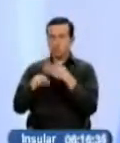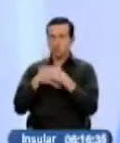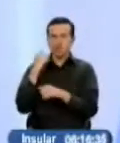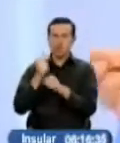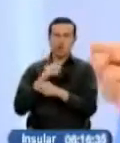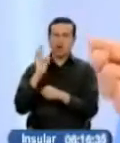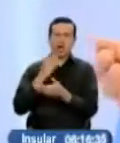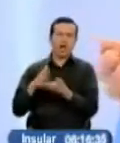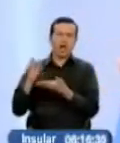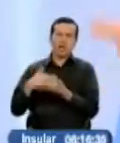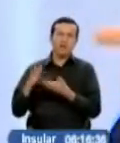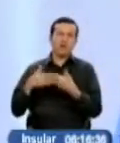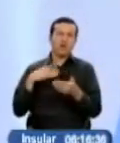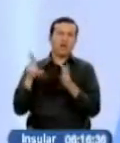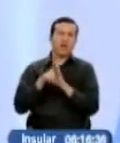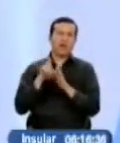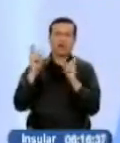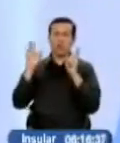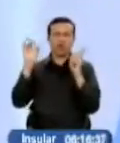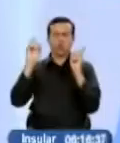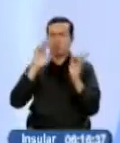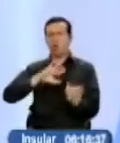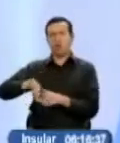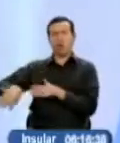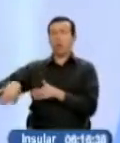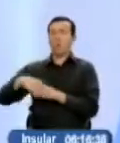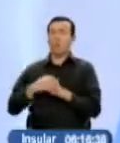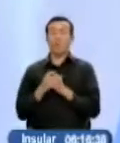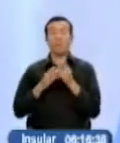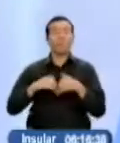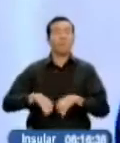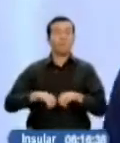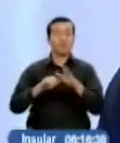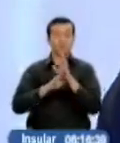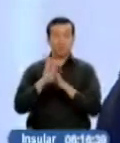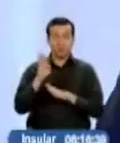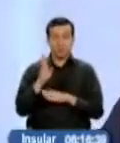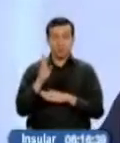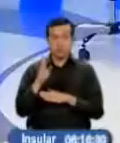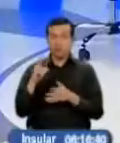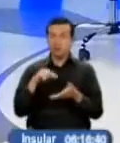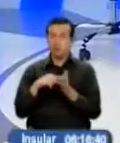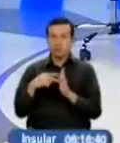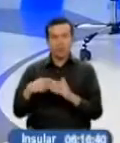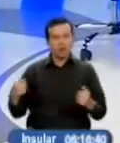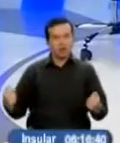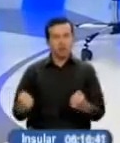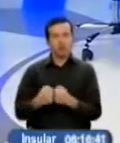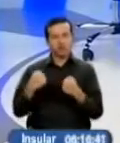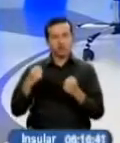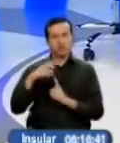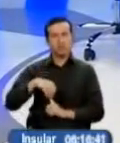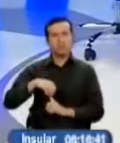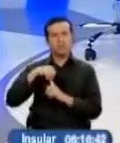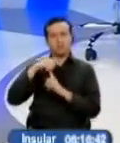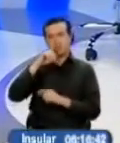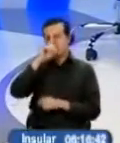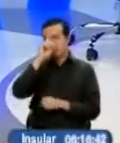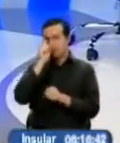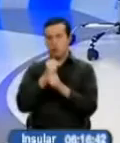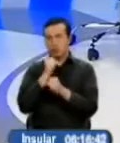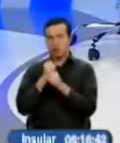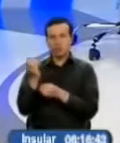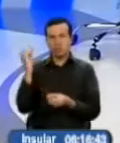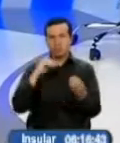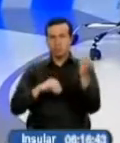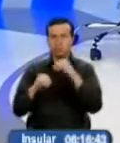trabajo, flexibilizarlo y solo así entonces poder avanzar. Eso es chocar contra los principios laborales construidos